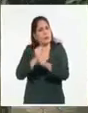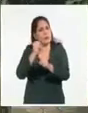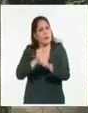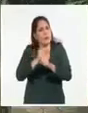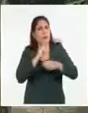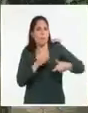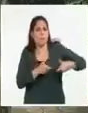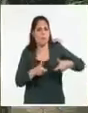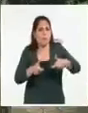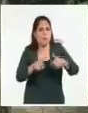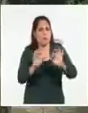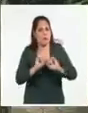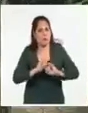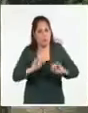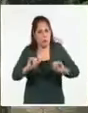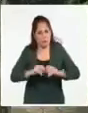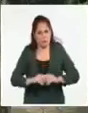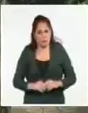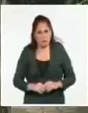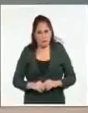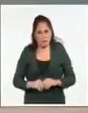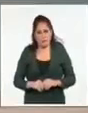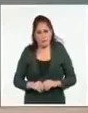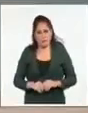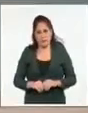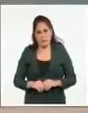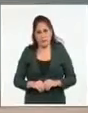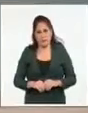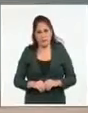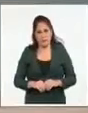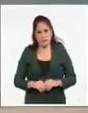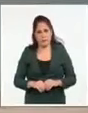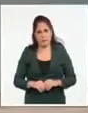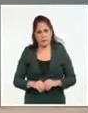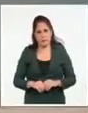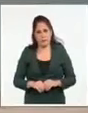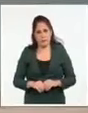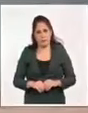y Bernardo Espinosa. Sistema Informativo de la Televisión Cubana.